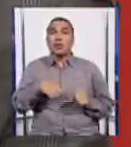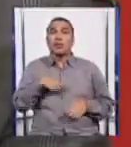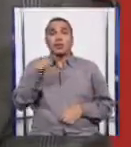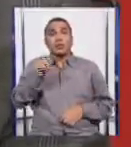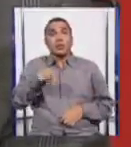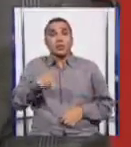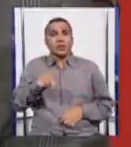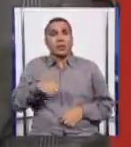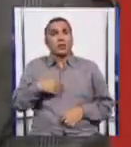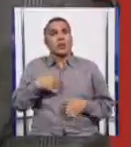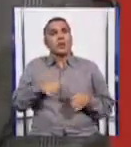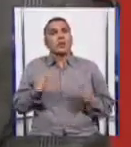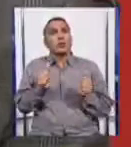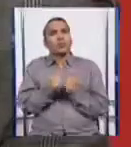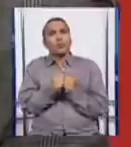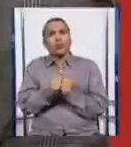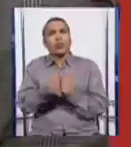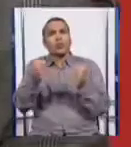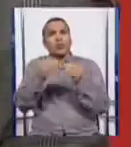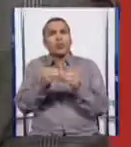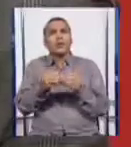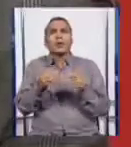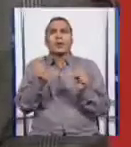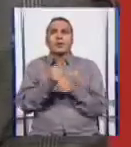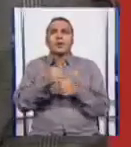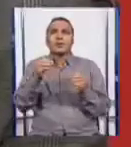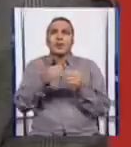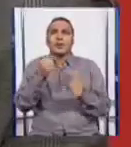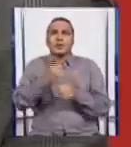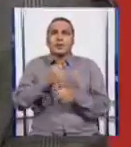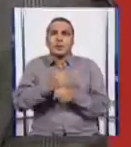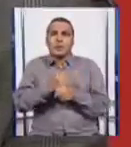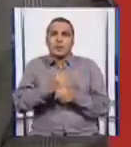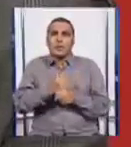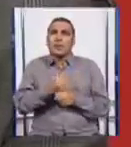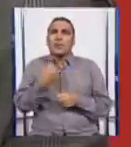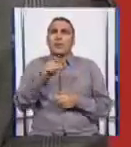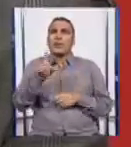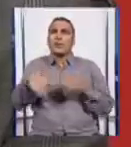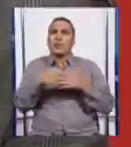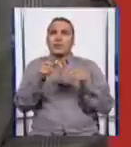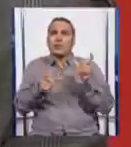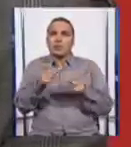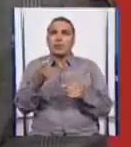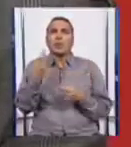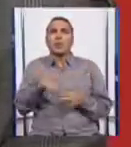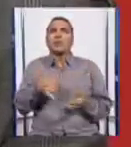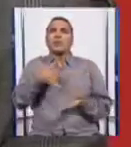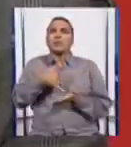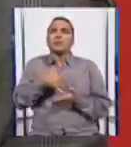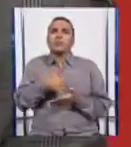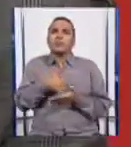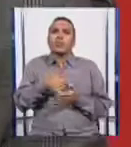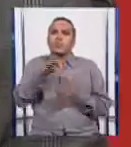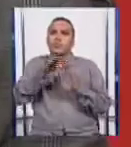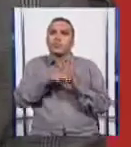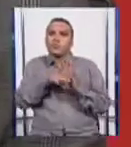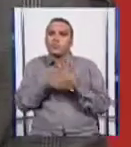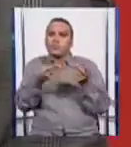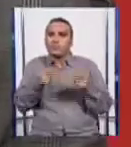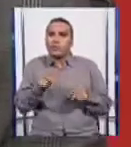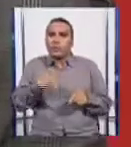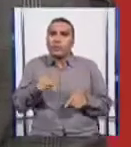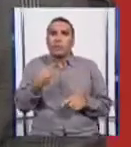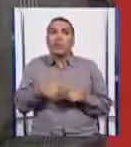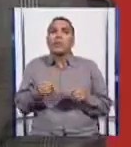necesitamos es, en conjunto, generar más empleo, sí, a cambio de la reducción de algunas tasas impositivas que tenemos, pero